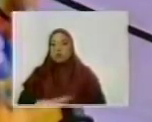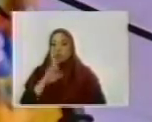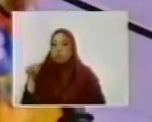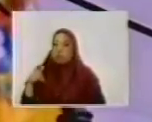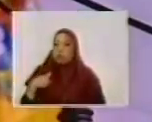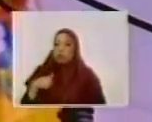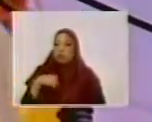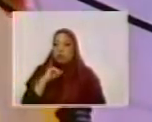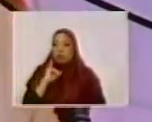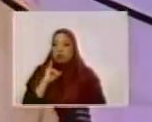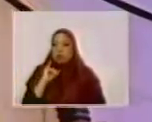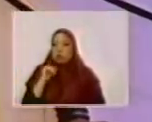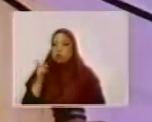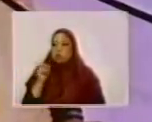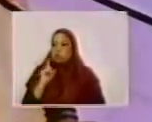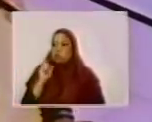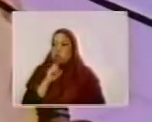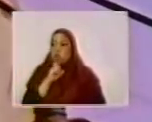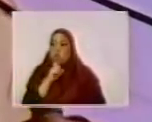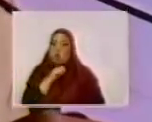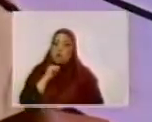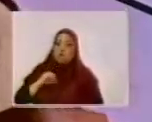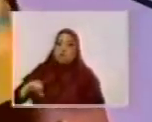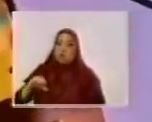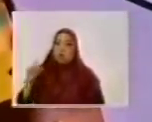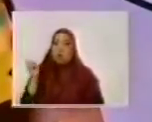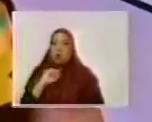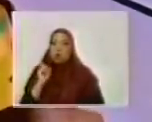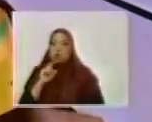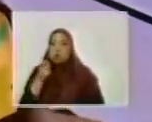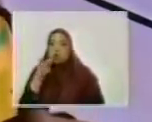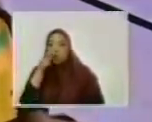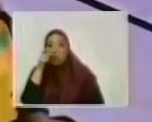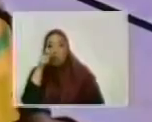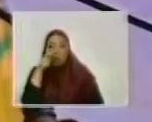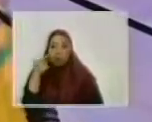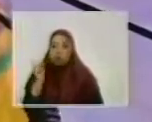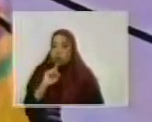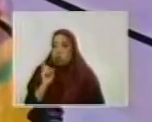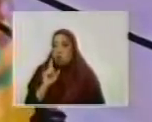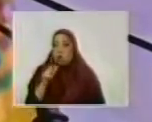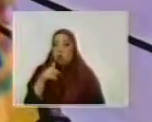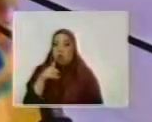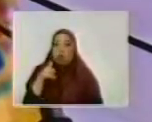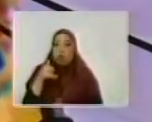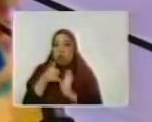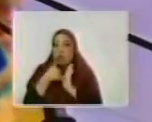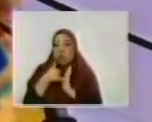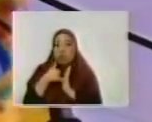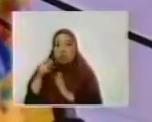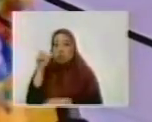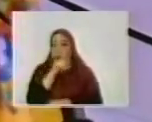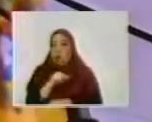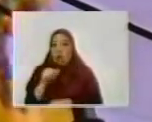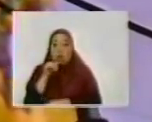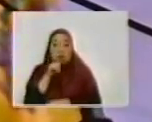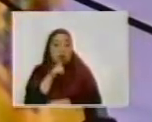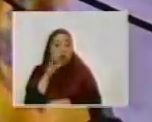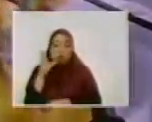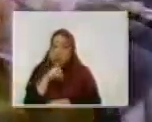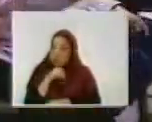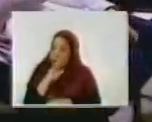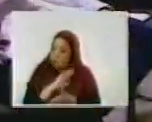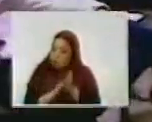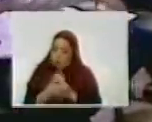aquí no puede haber guabineo, ni puede haber vacilaciones. No puede haber,